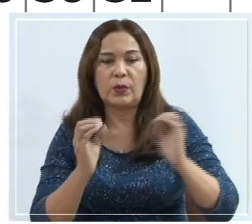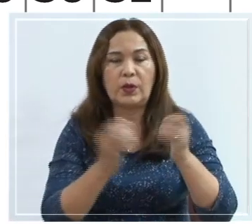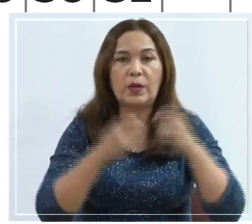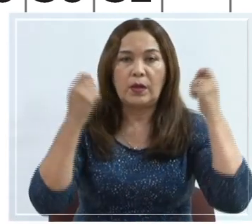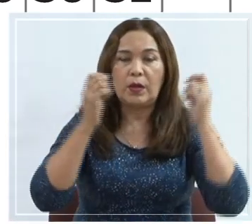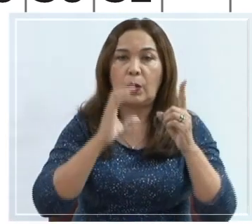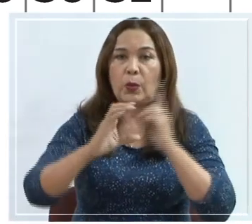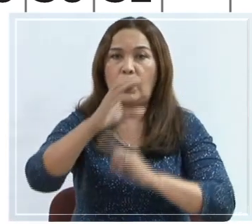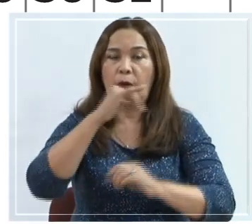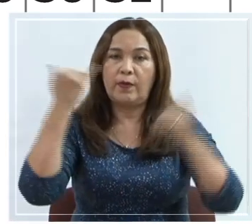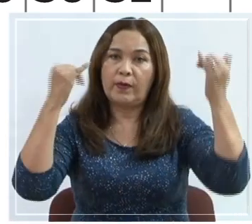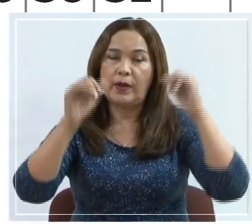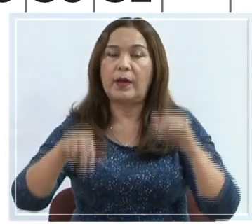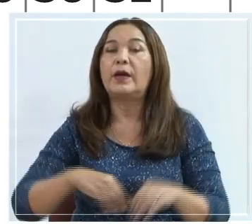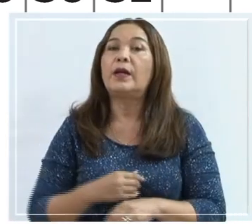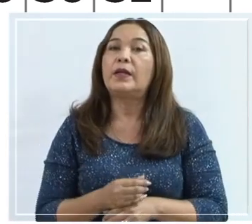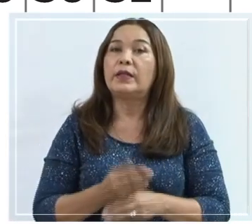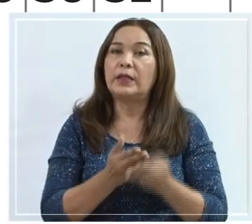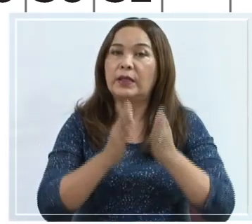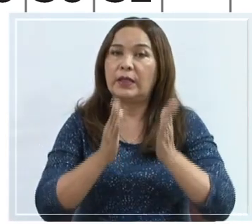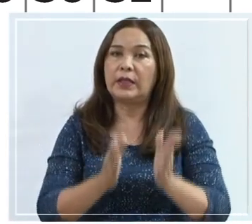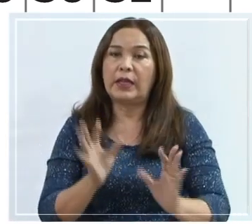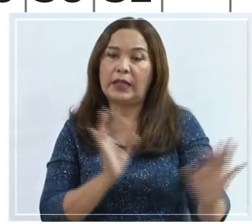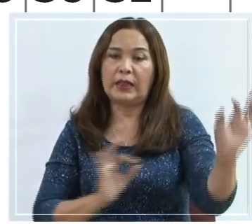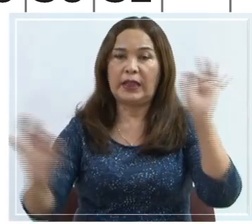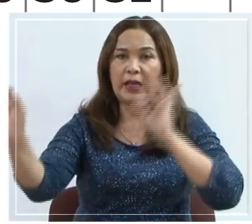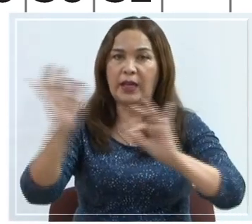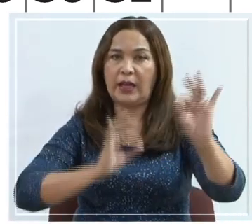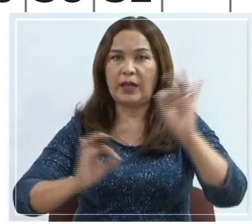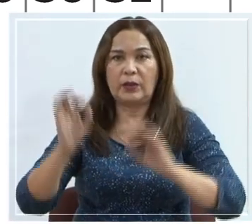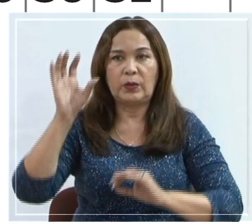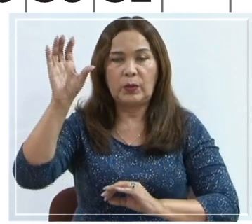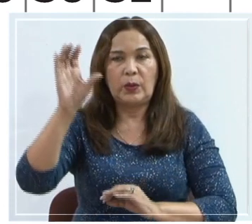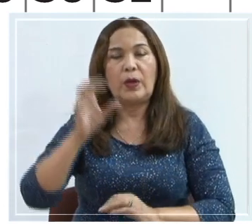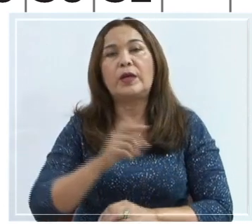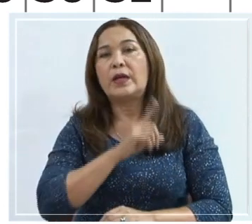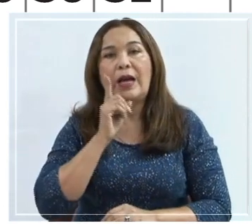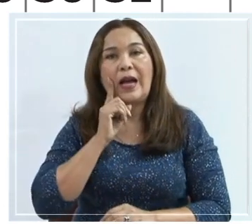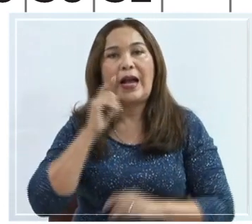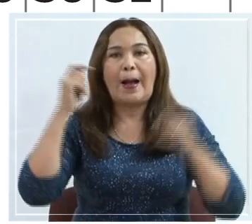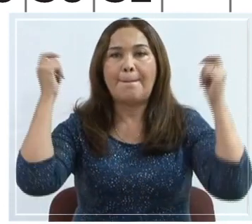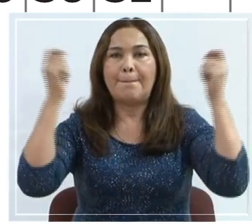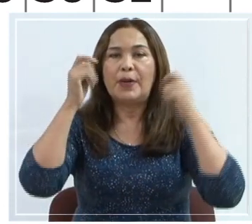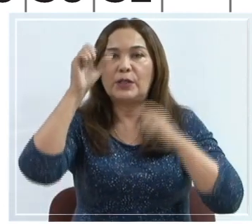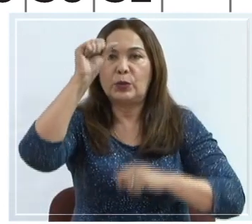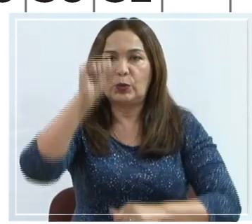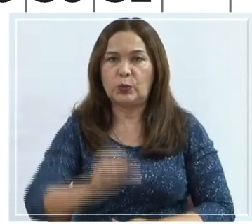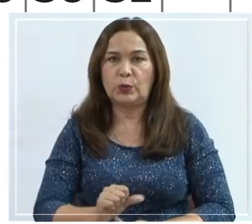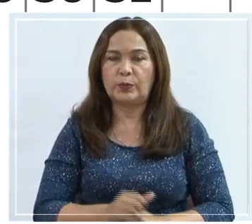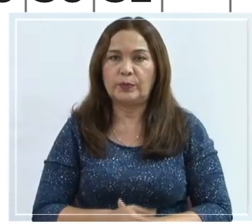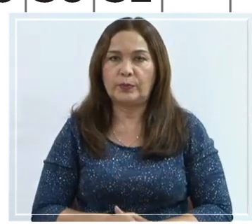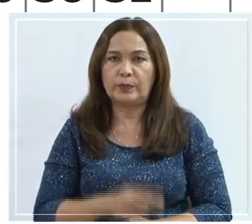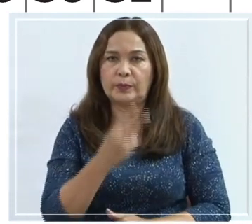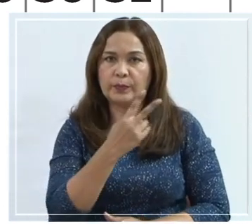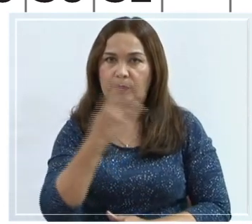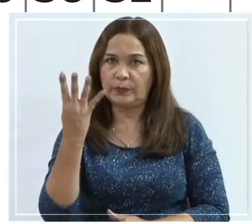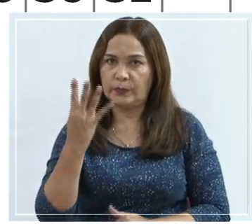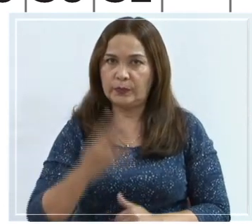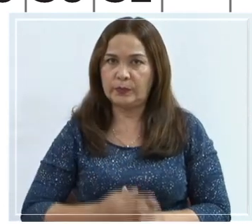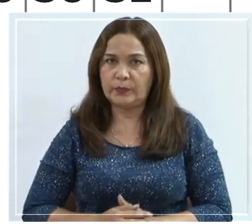cultural del festival nacional estudiantil de teatro patriótico campaña del sur día